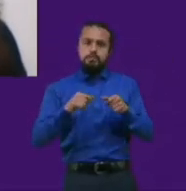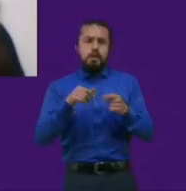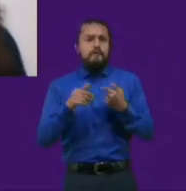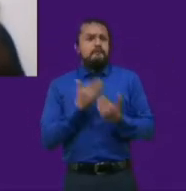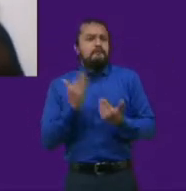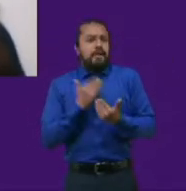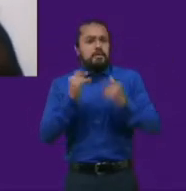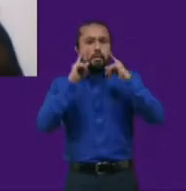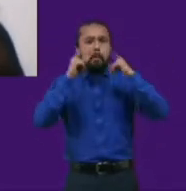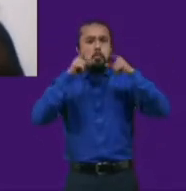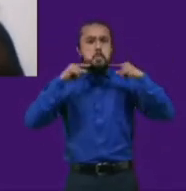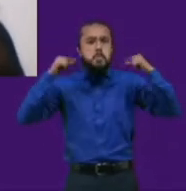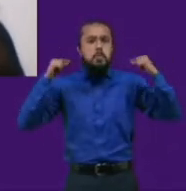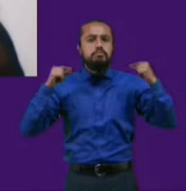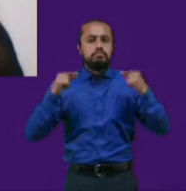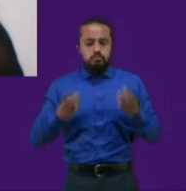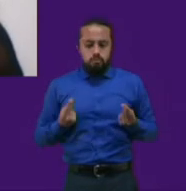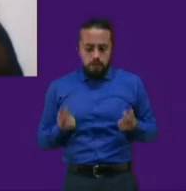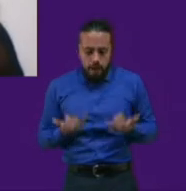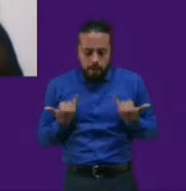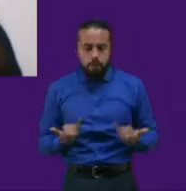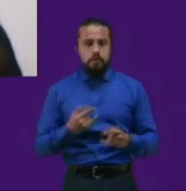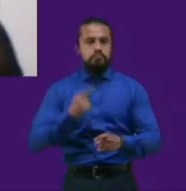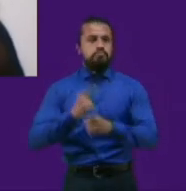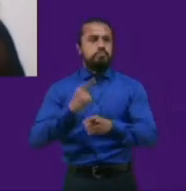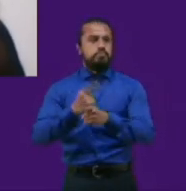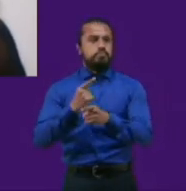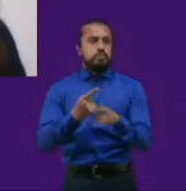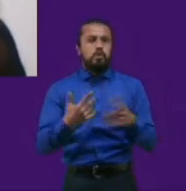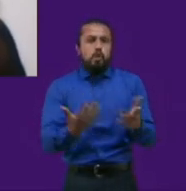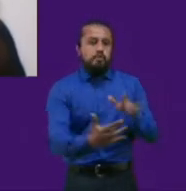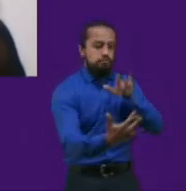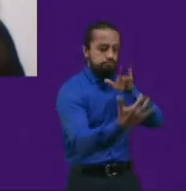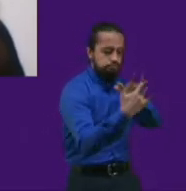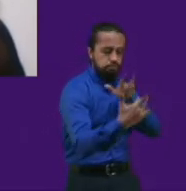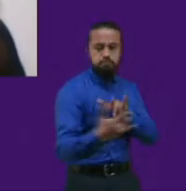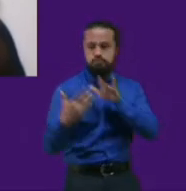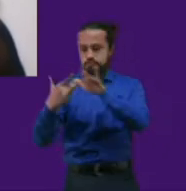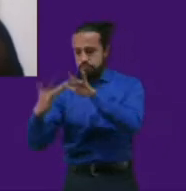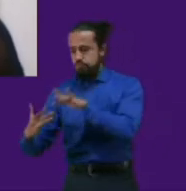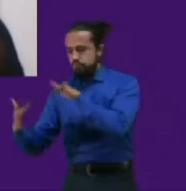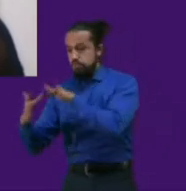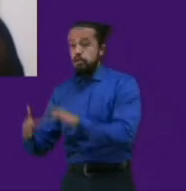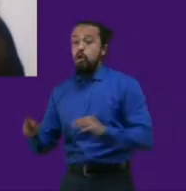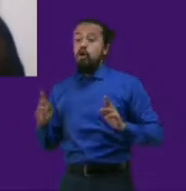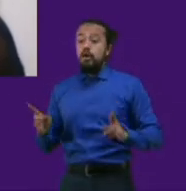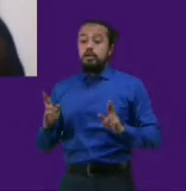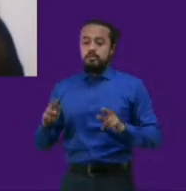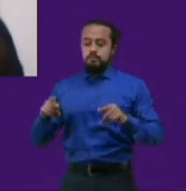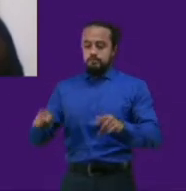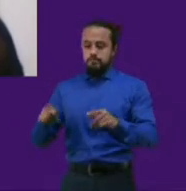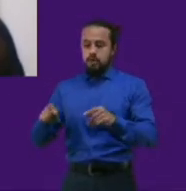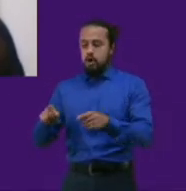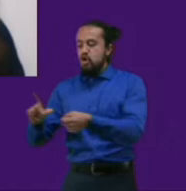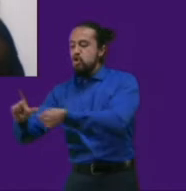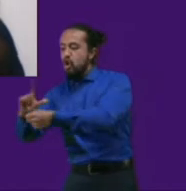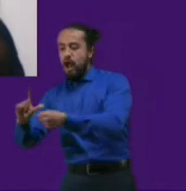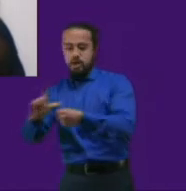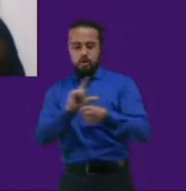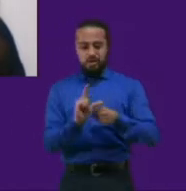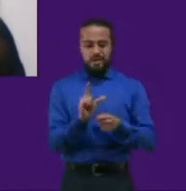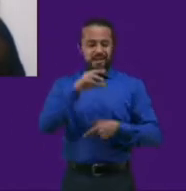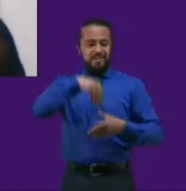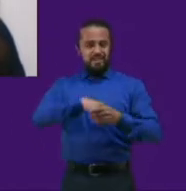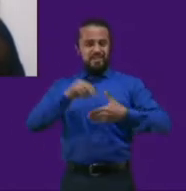fácil y todo es un poco más inmediato. Entonces se hacen esas conexiones que, Dios quiera, sigan haciendo que las economías locales de Latinoamérica